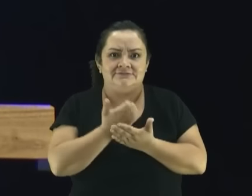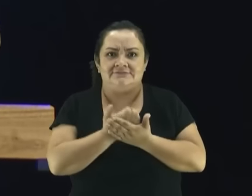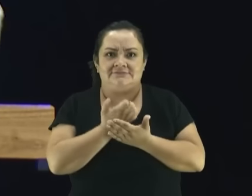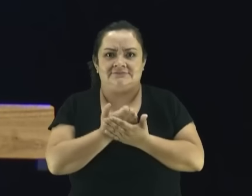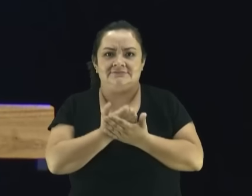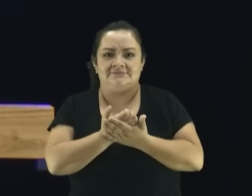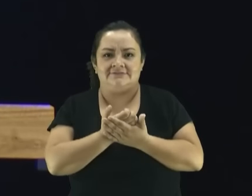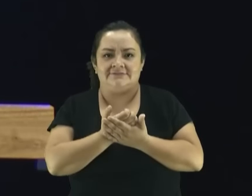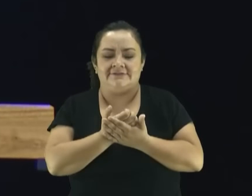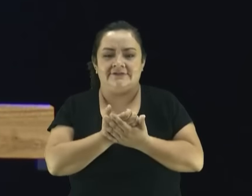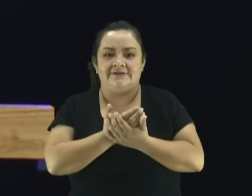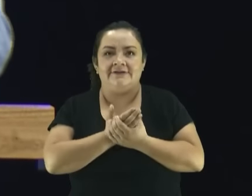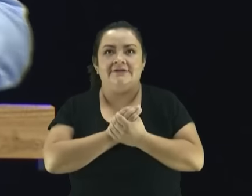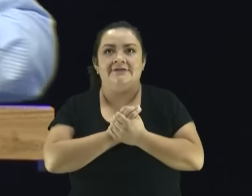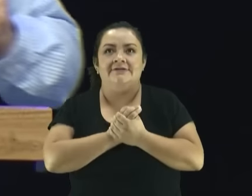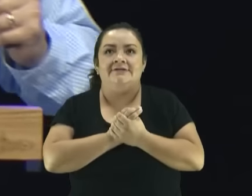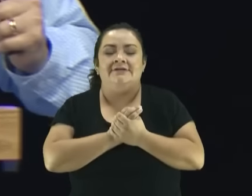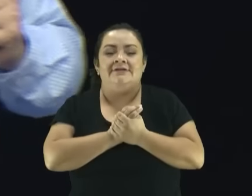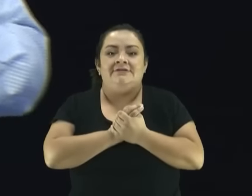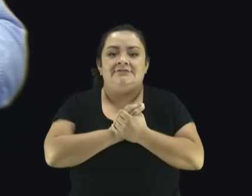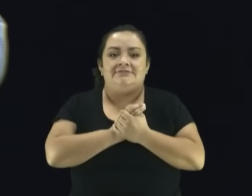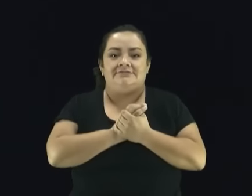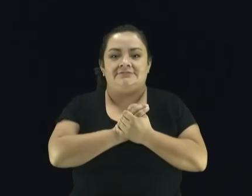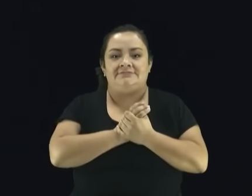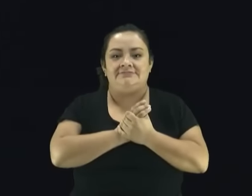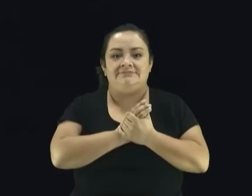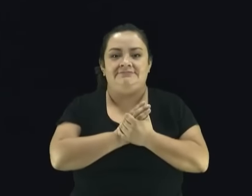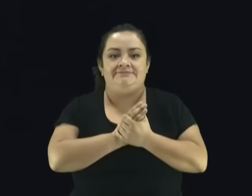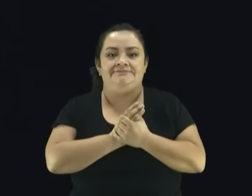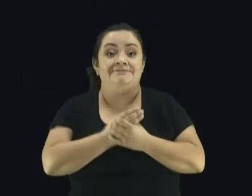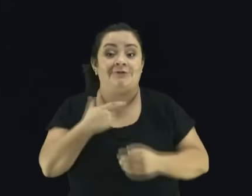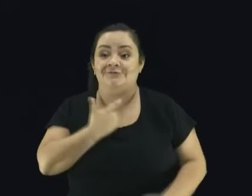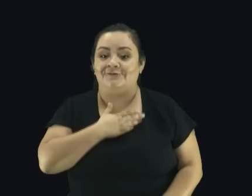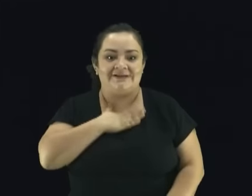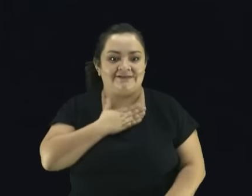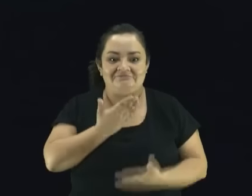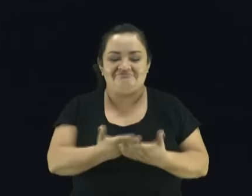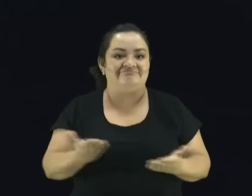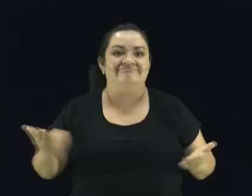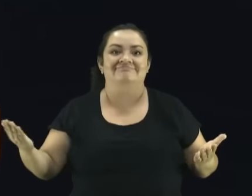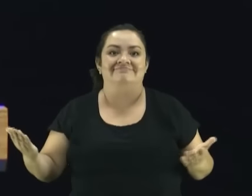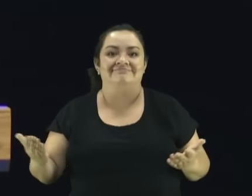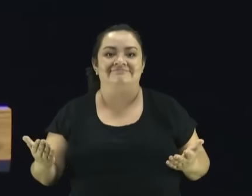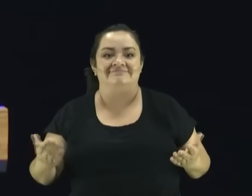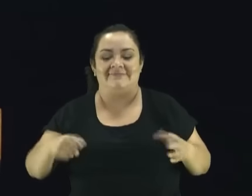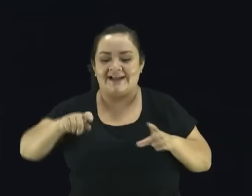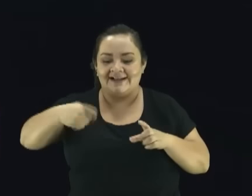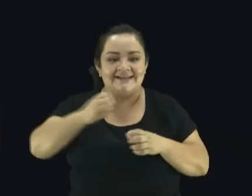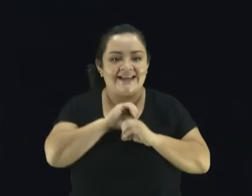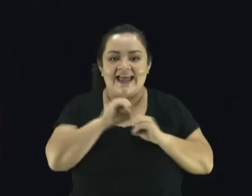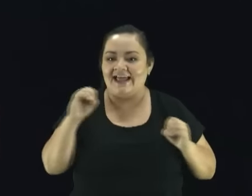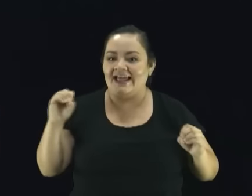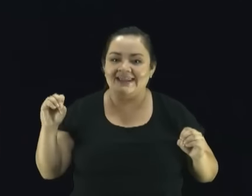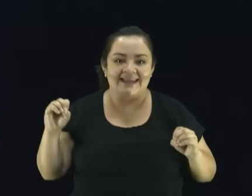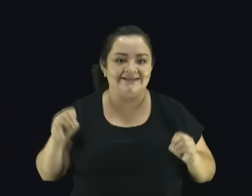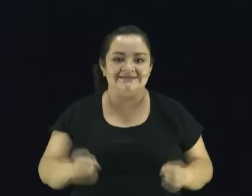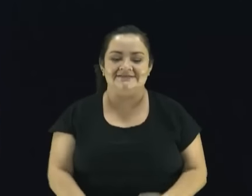hermano dice el gringo we wer born with a Silver spoon in Mouth no teníamos una cuchara de plata en la boca no venimos